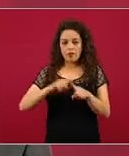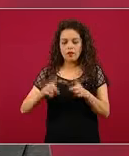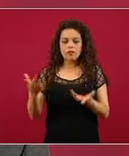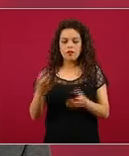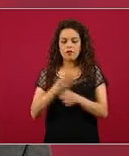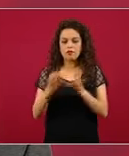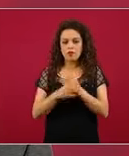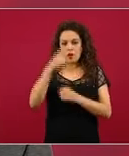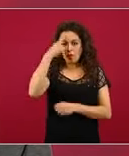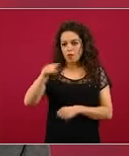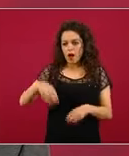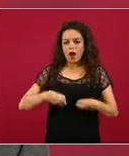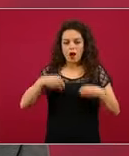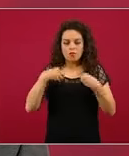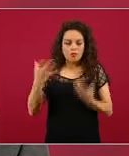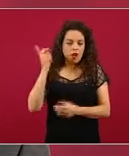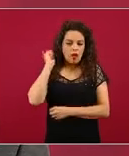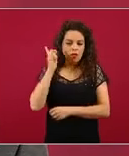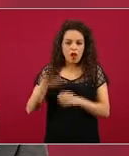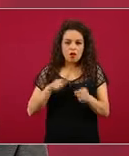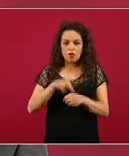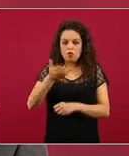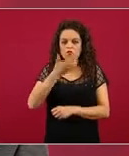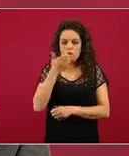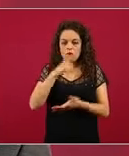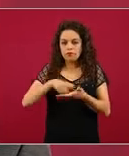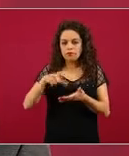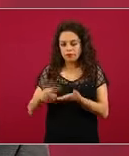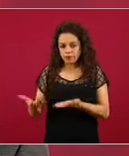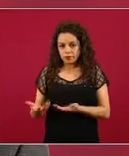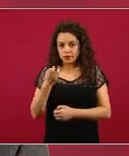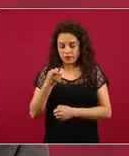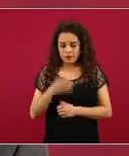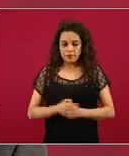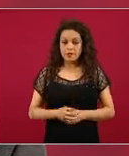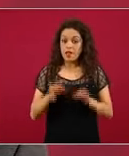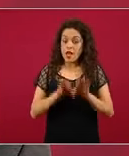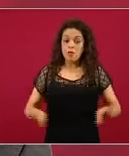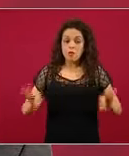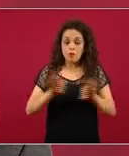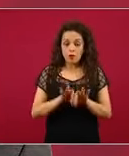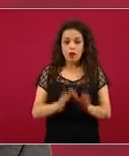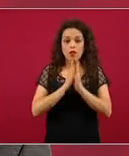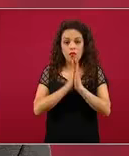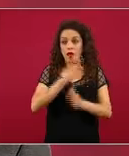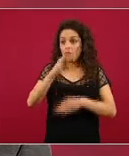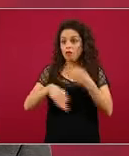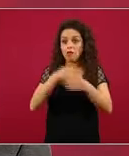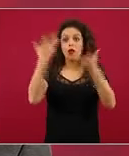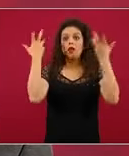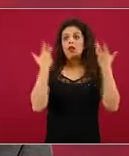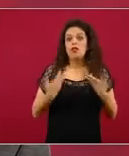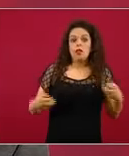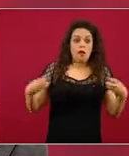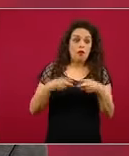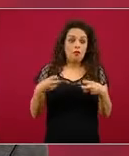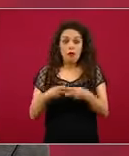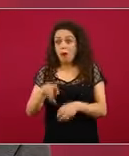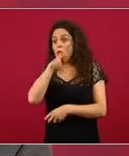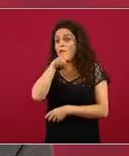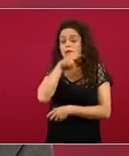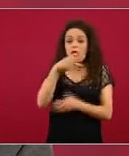diaria. Es muy importante que no caigan en pánico en el Valle de México, que